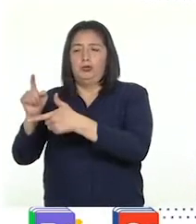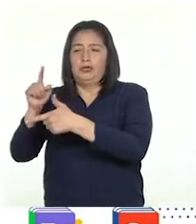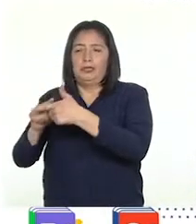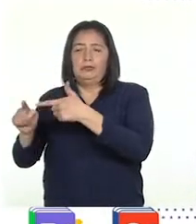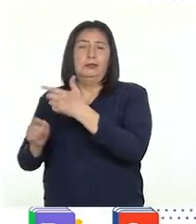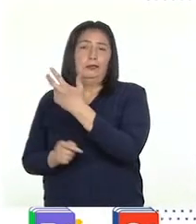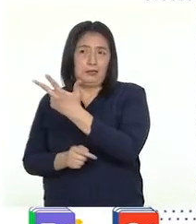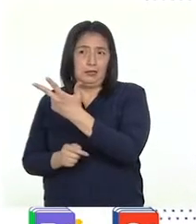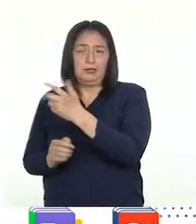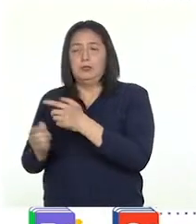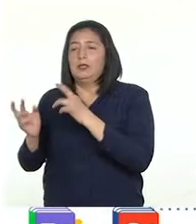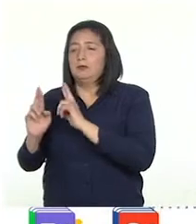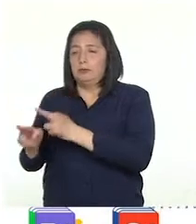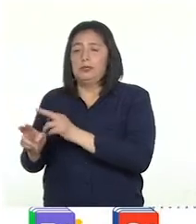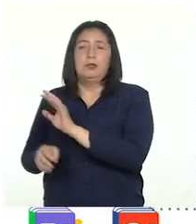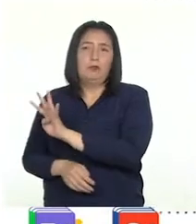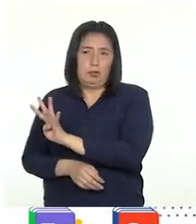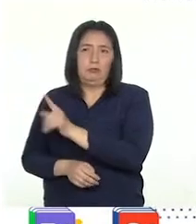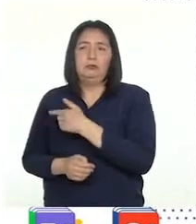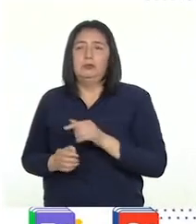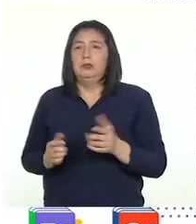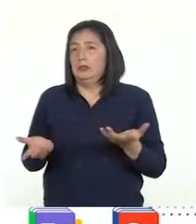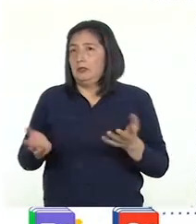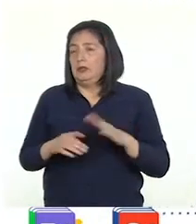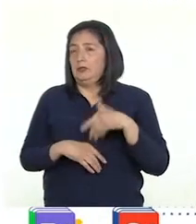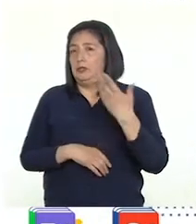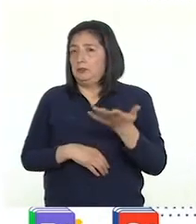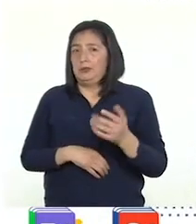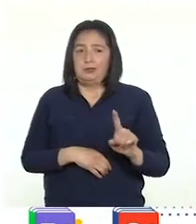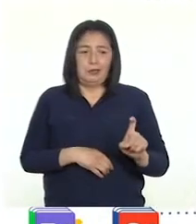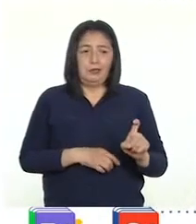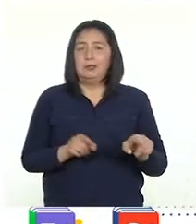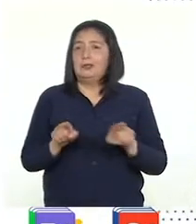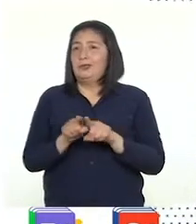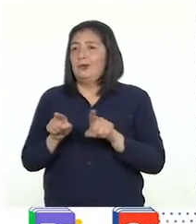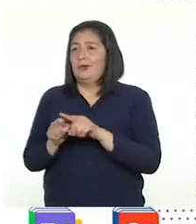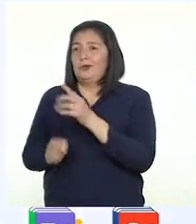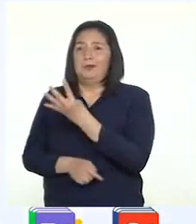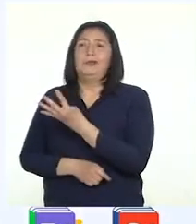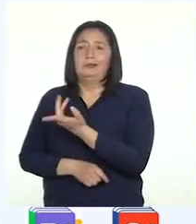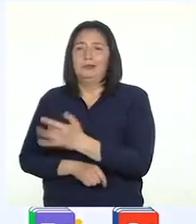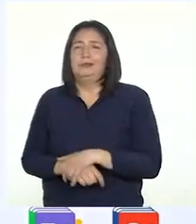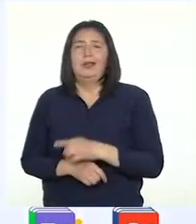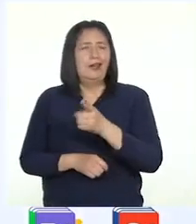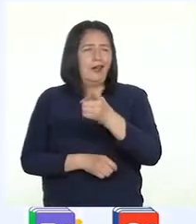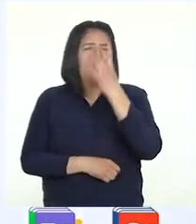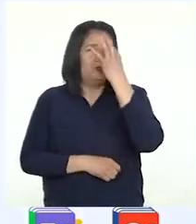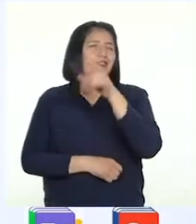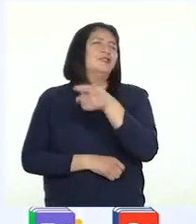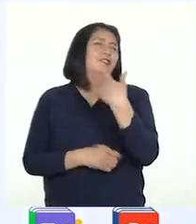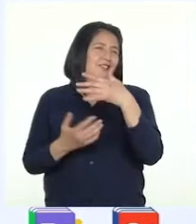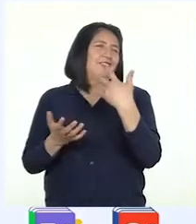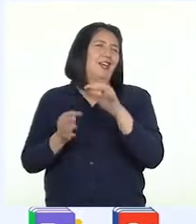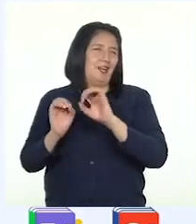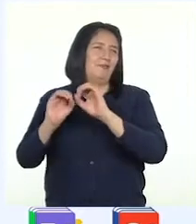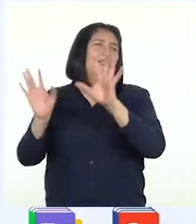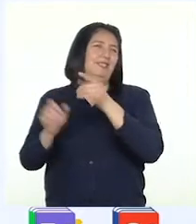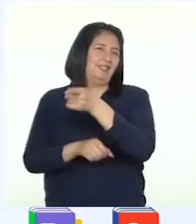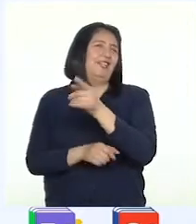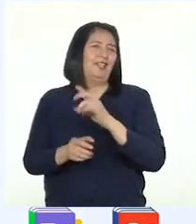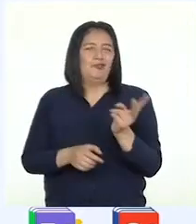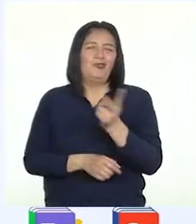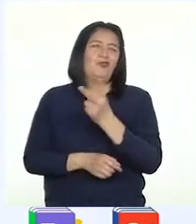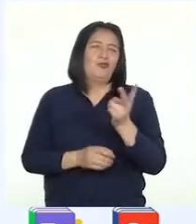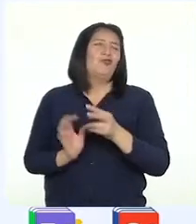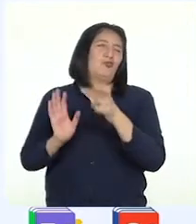entre 3, obtengo 4. Luego, el valor de x es 4. Creo que con esto ya tenemos mucho más claros